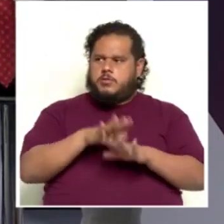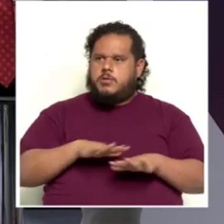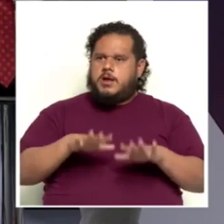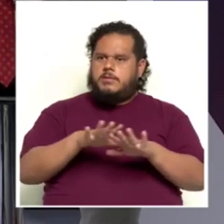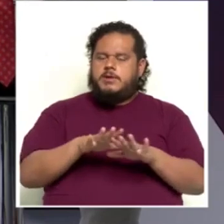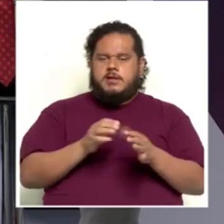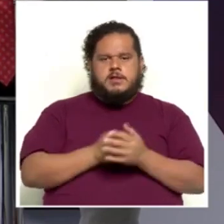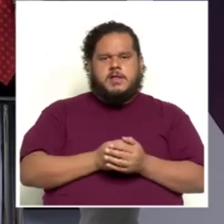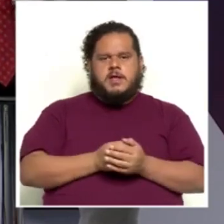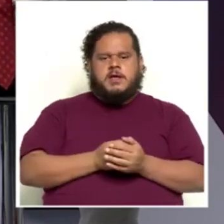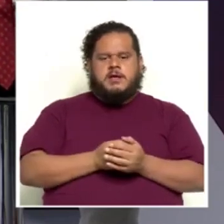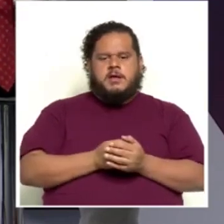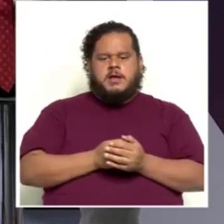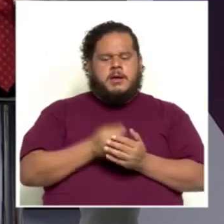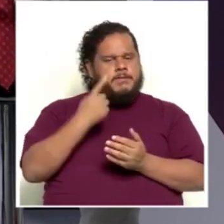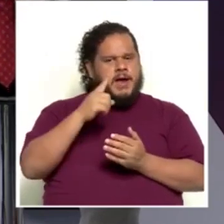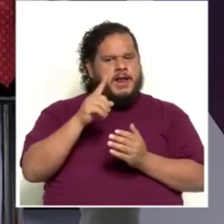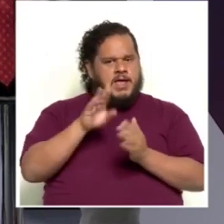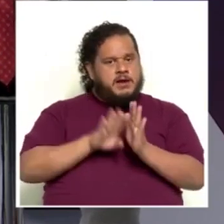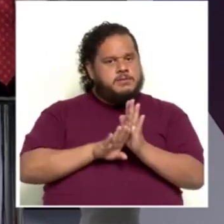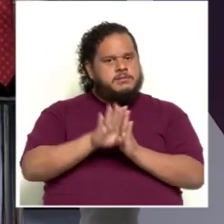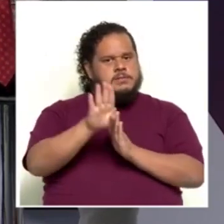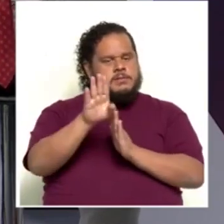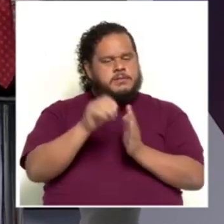muy proclive al progresismo.